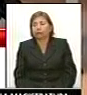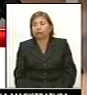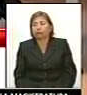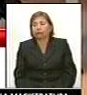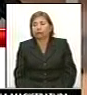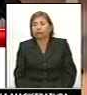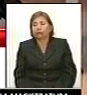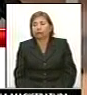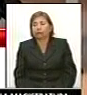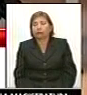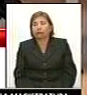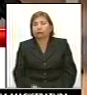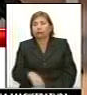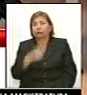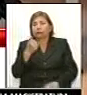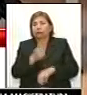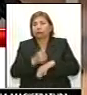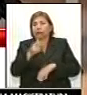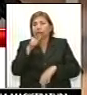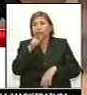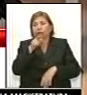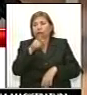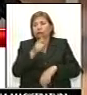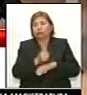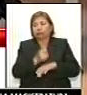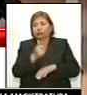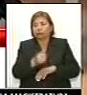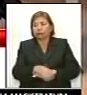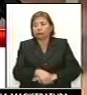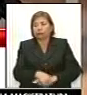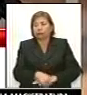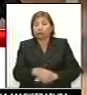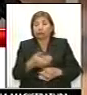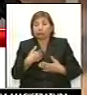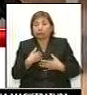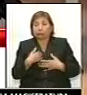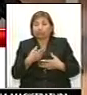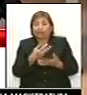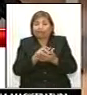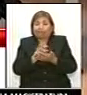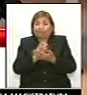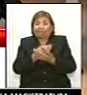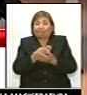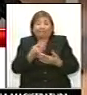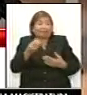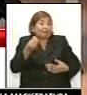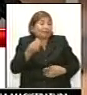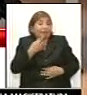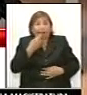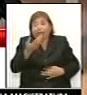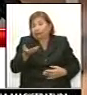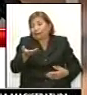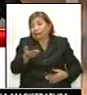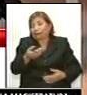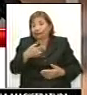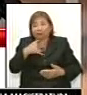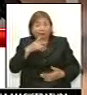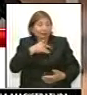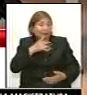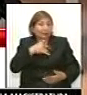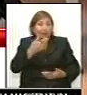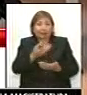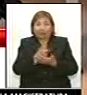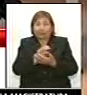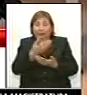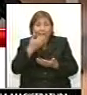Pero inmediatamente aparecía la culpa, que era tuya. O sea, si tú te ponías incómodo, no era porque te sentías